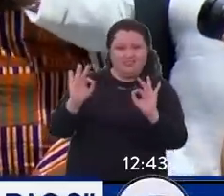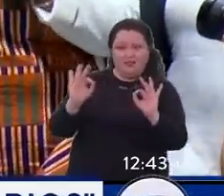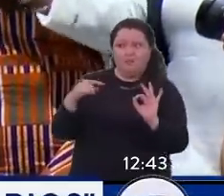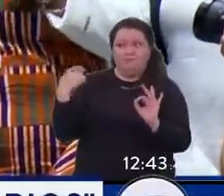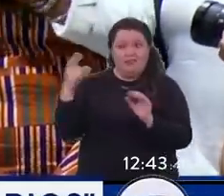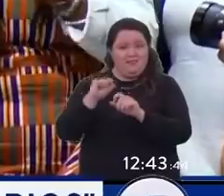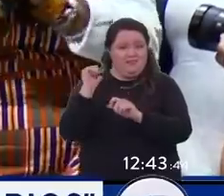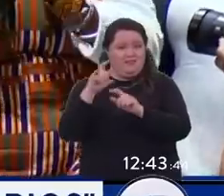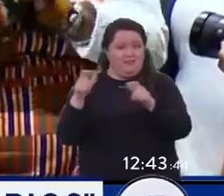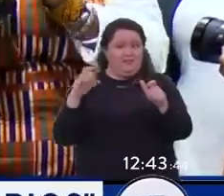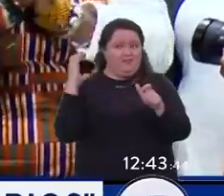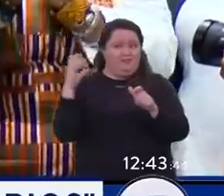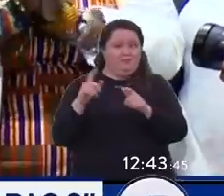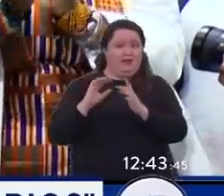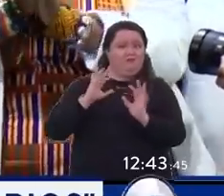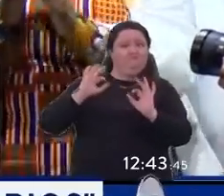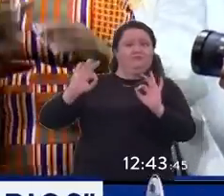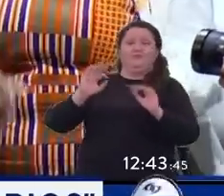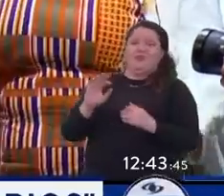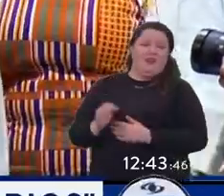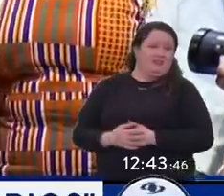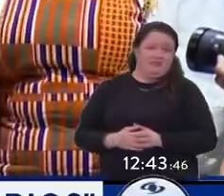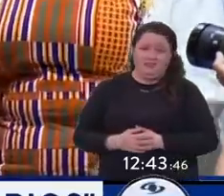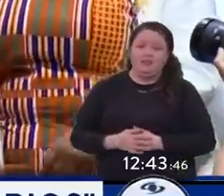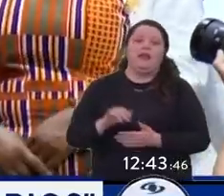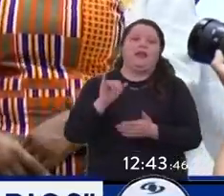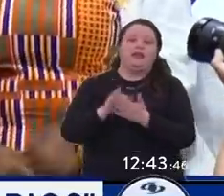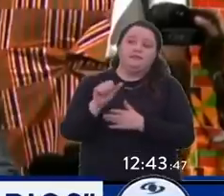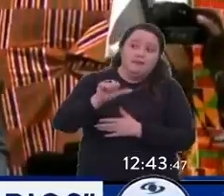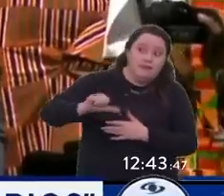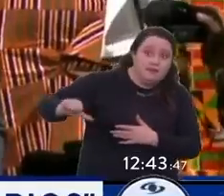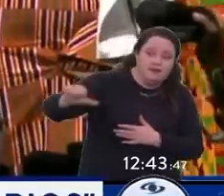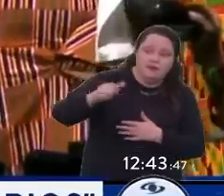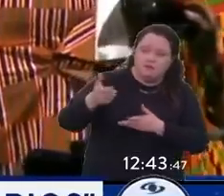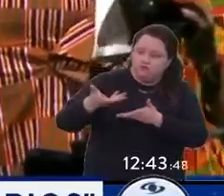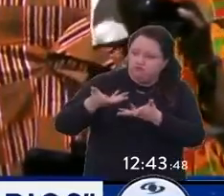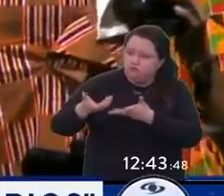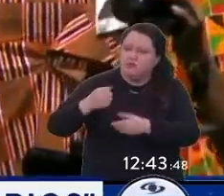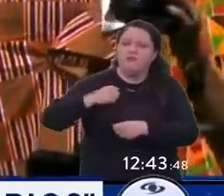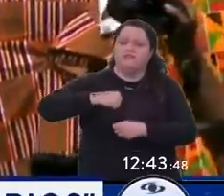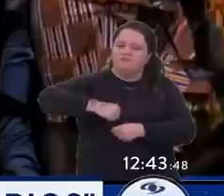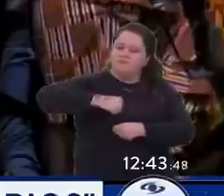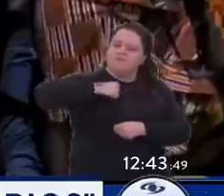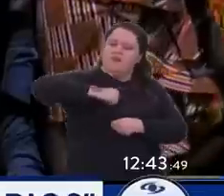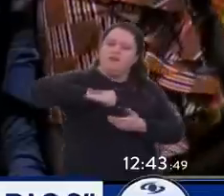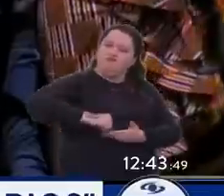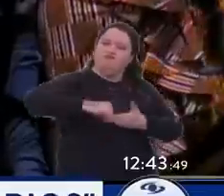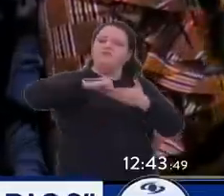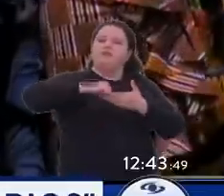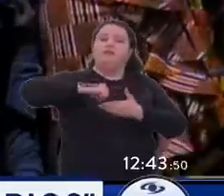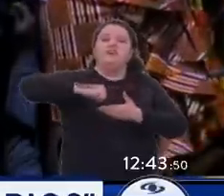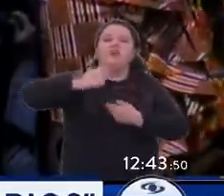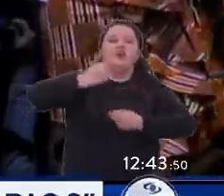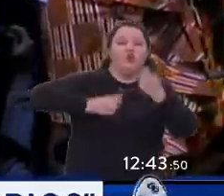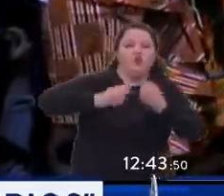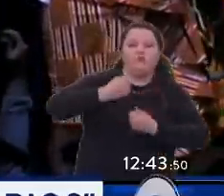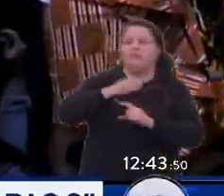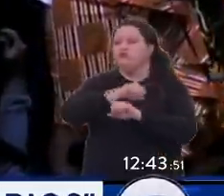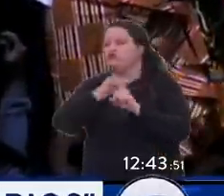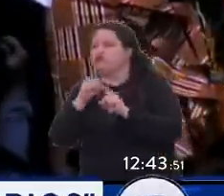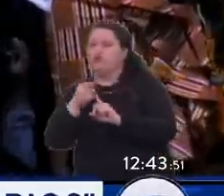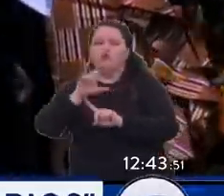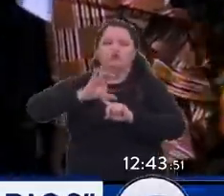colombianas. Así que trabajar con ellas por la garantía de sus derechos económicos, sociales,